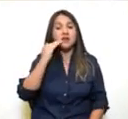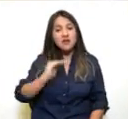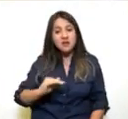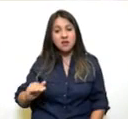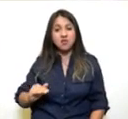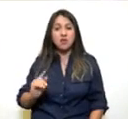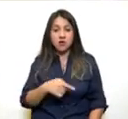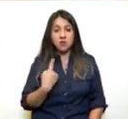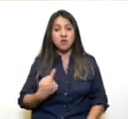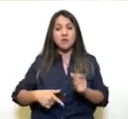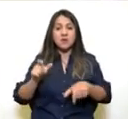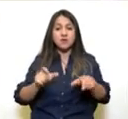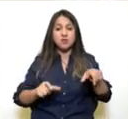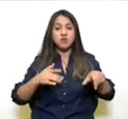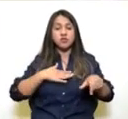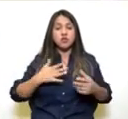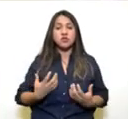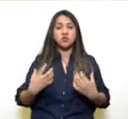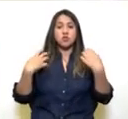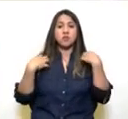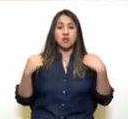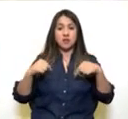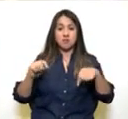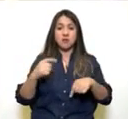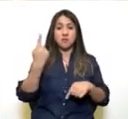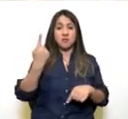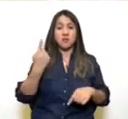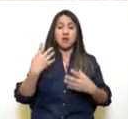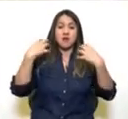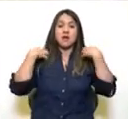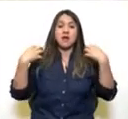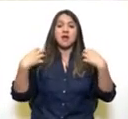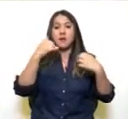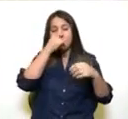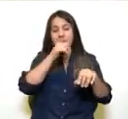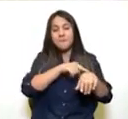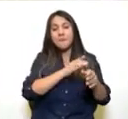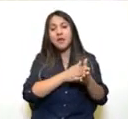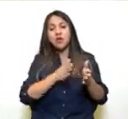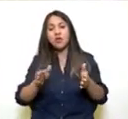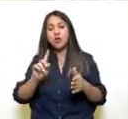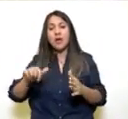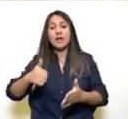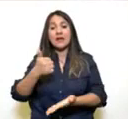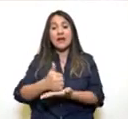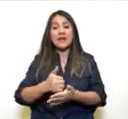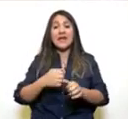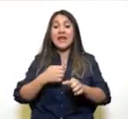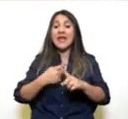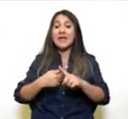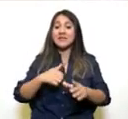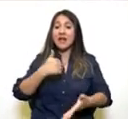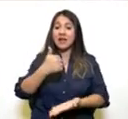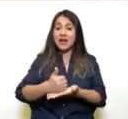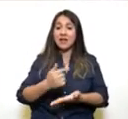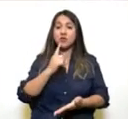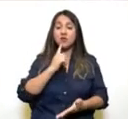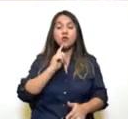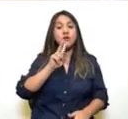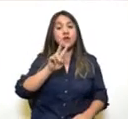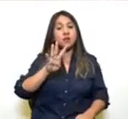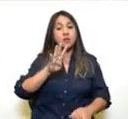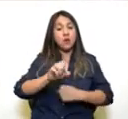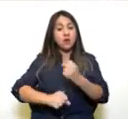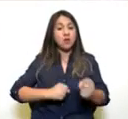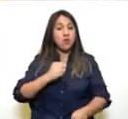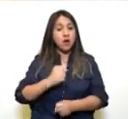yo asumí este mi primer periodo hubo un alcalde anterior que estuvo 24 años